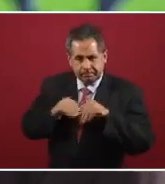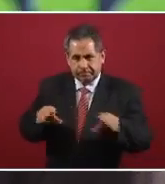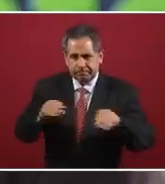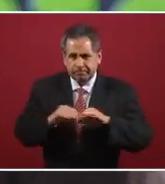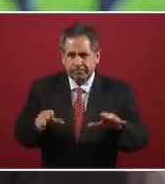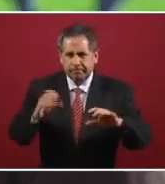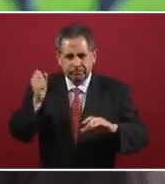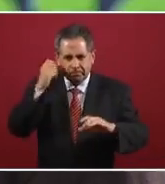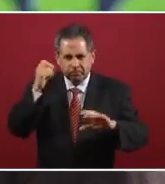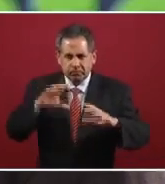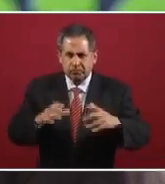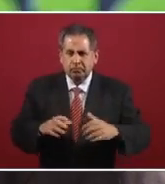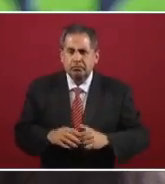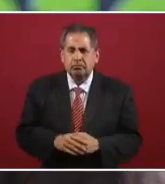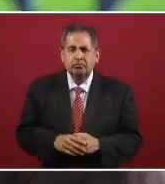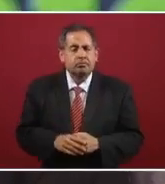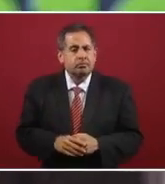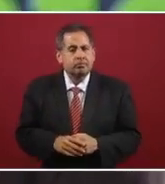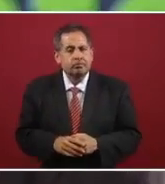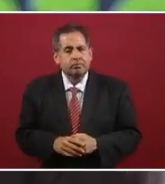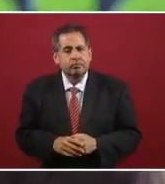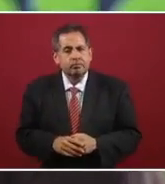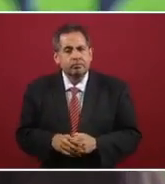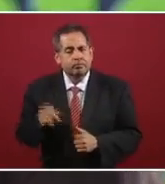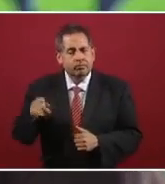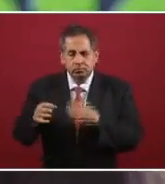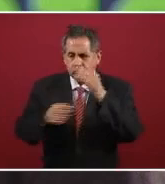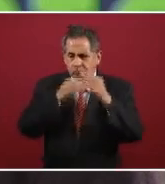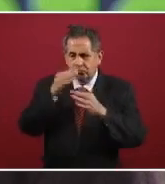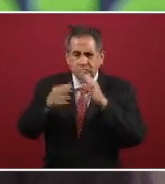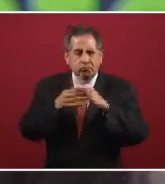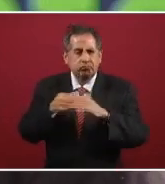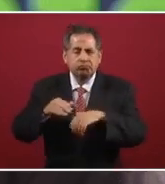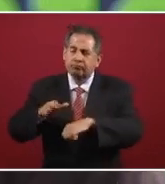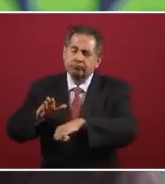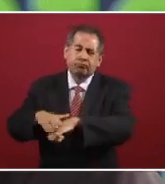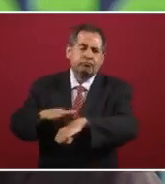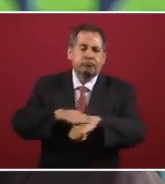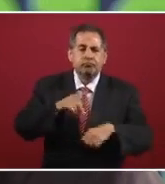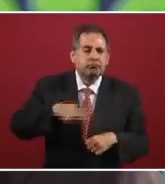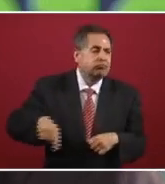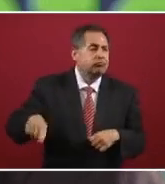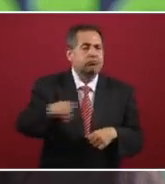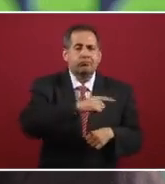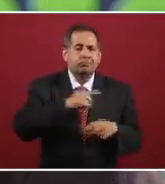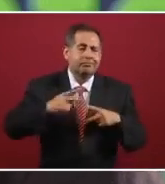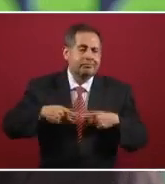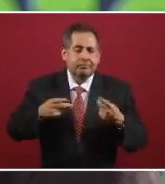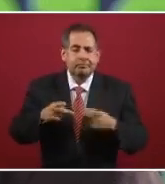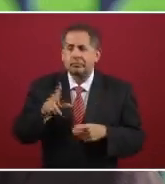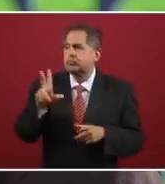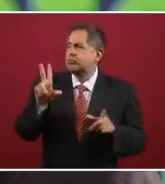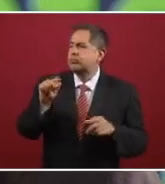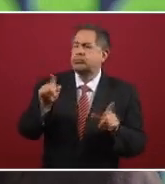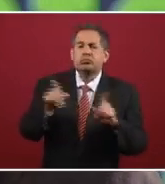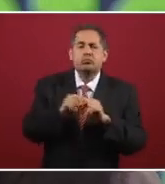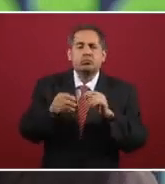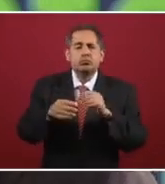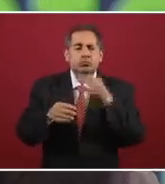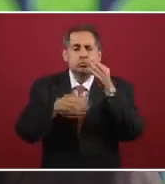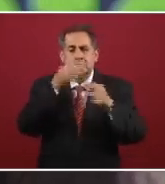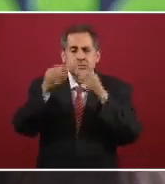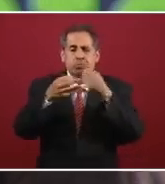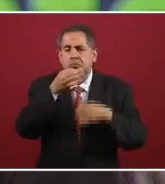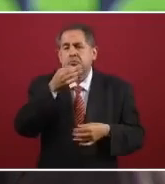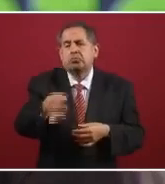en una anterior conferencia, la campaña es una convocatoria social, va más allá de solo mensajes publicitarios, se